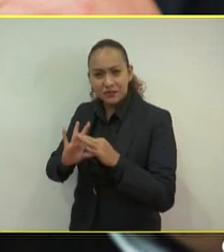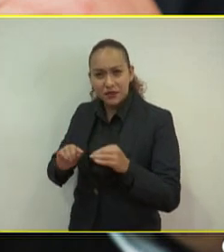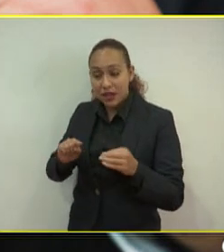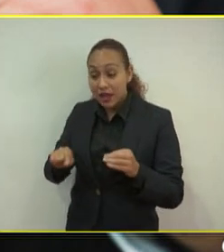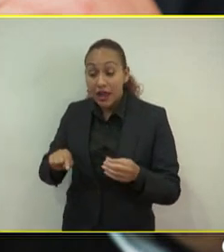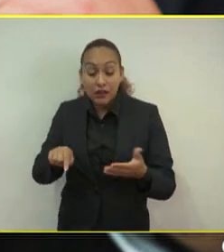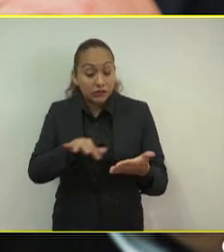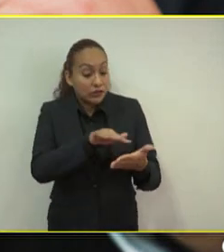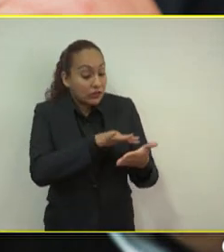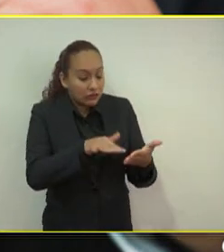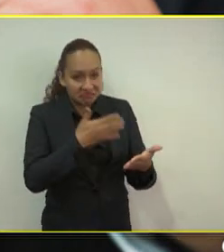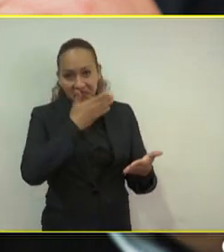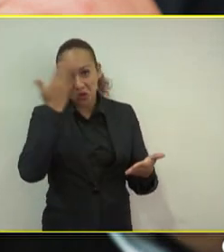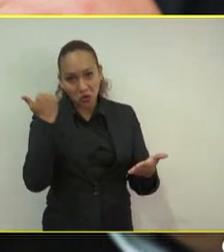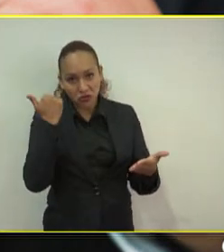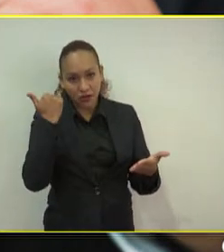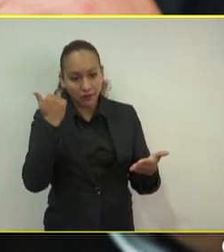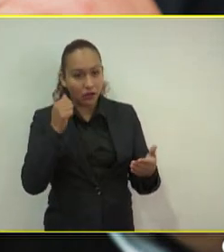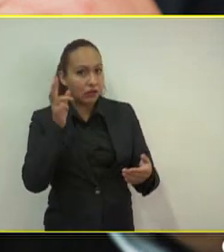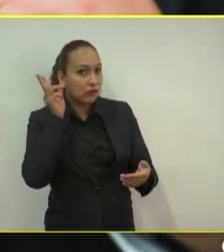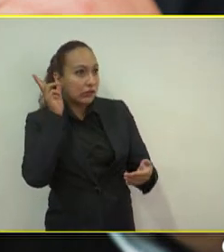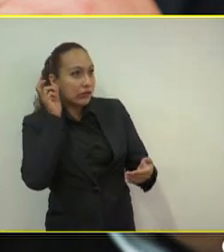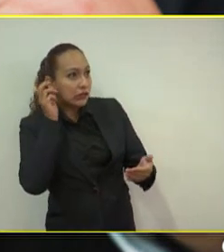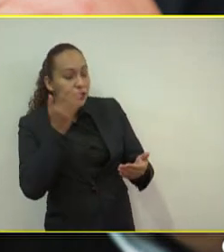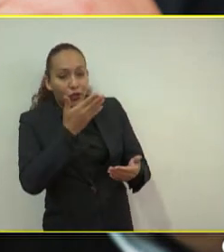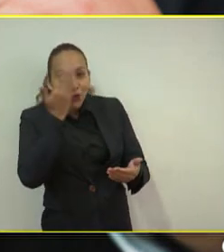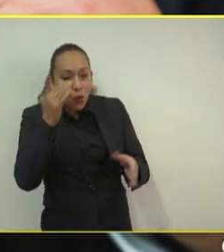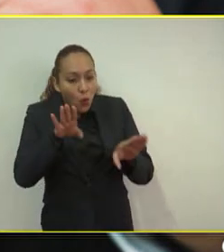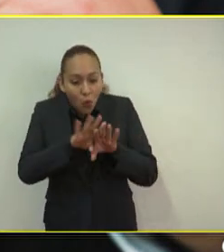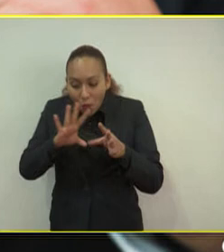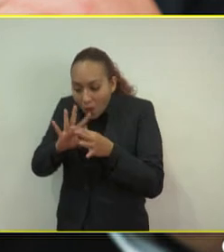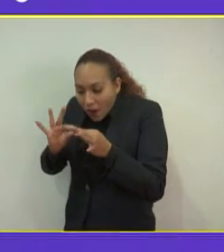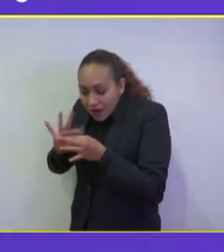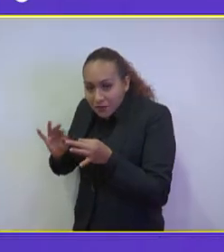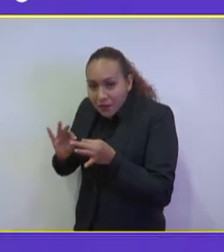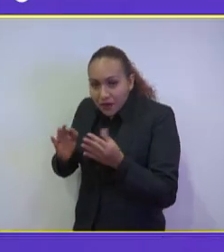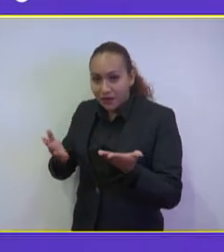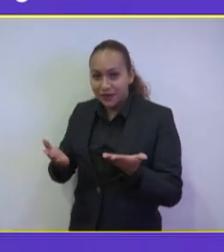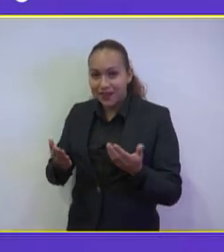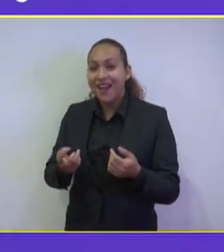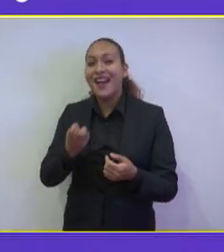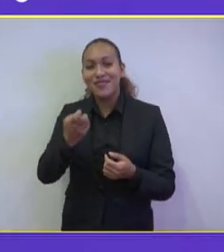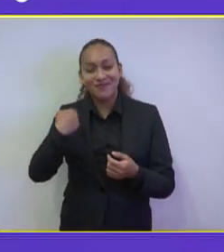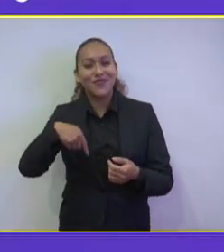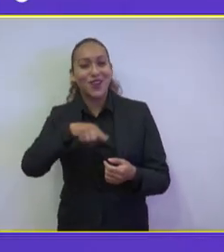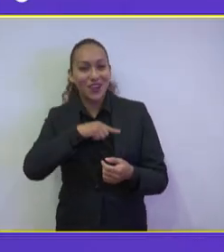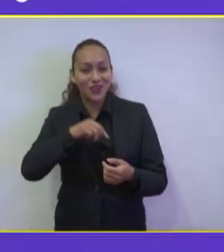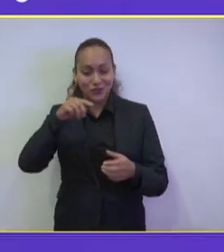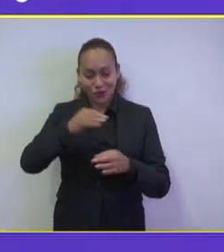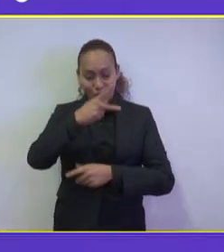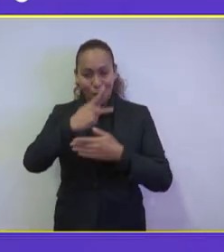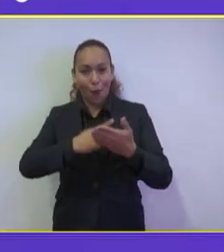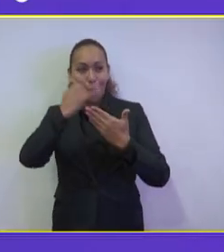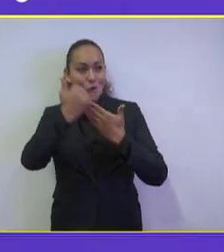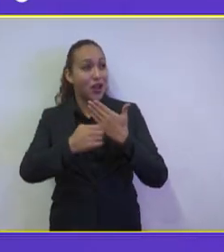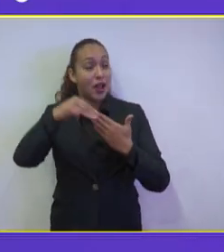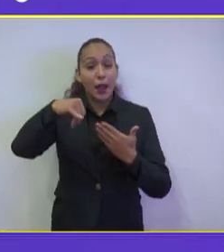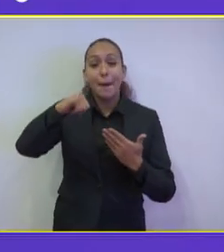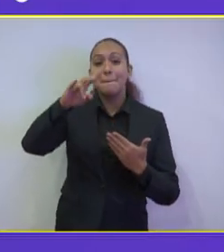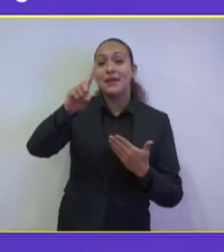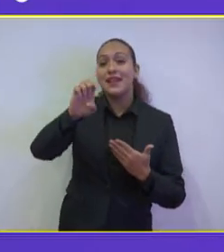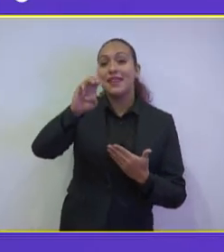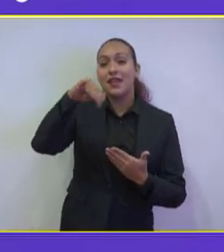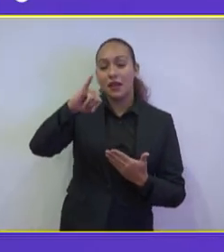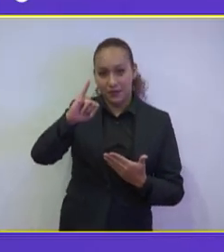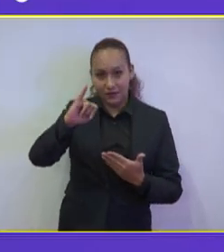puede escuchar? Interesante, ¿no? Bueno, pues es de estas preguntas que nace mi DEMI, nuestro proyecto terminal presentado por